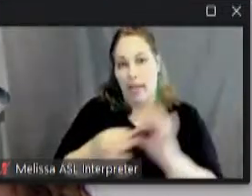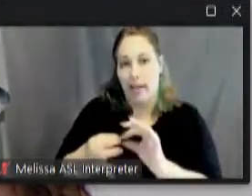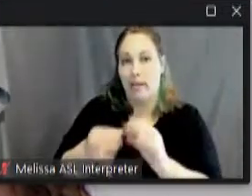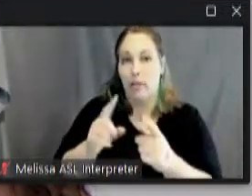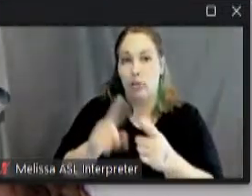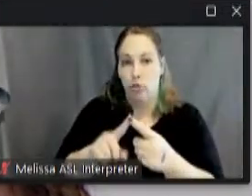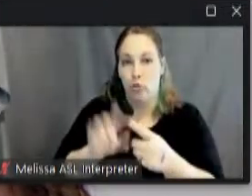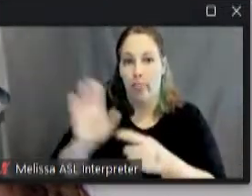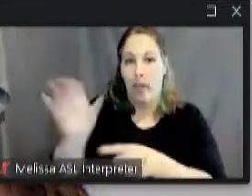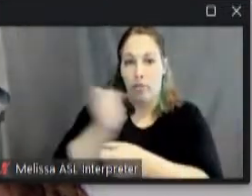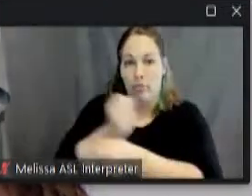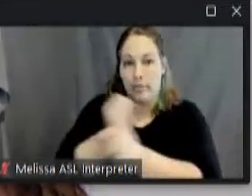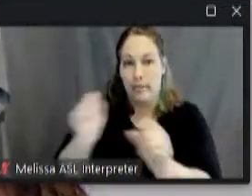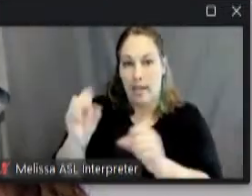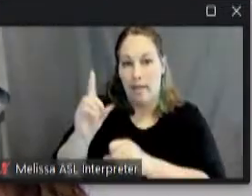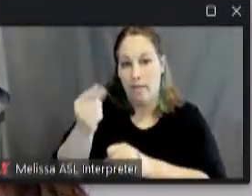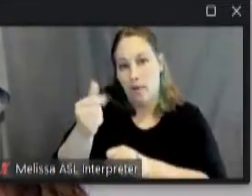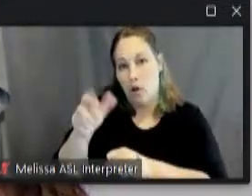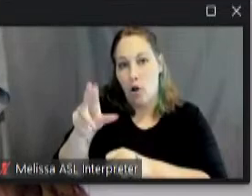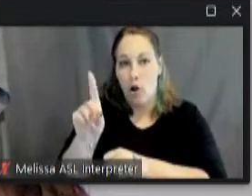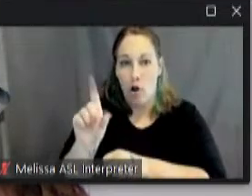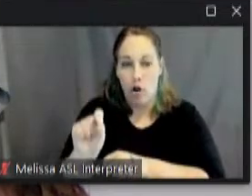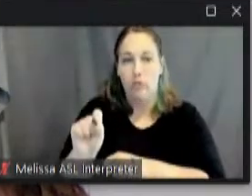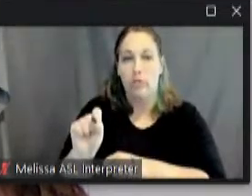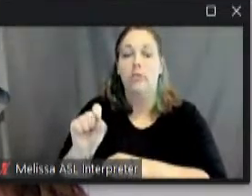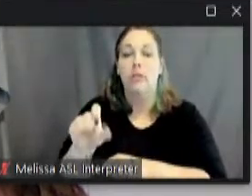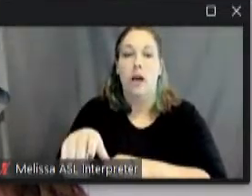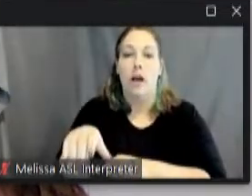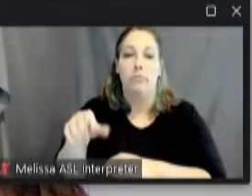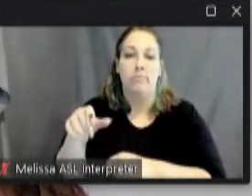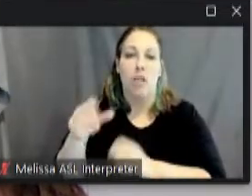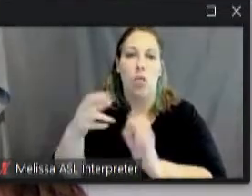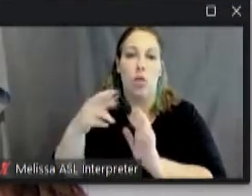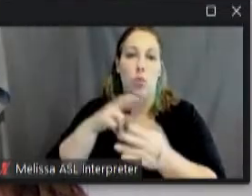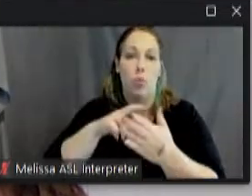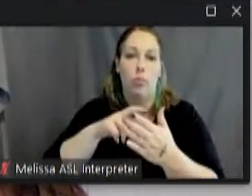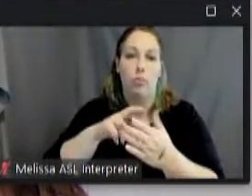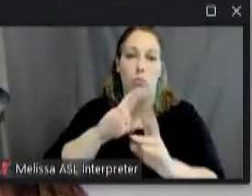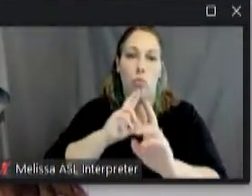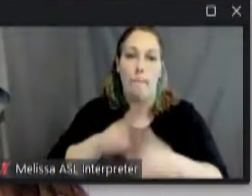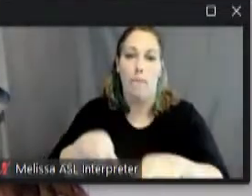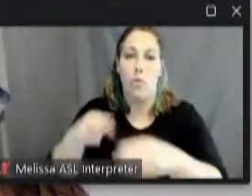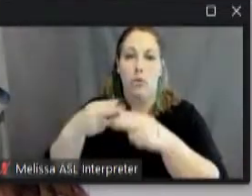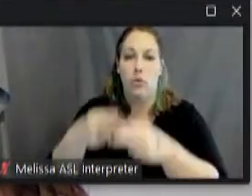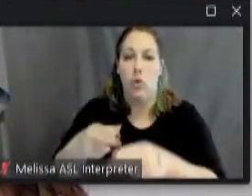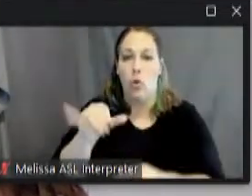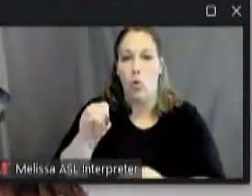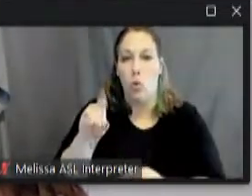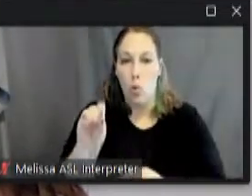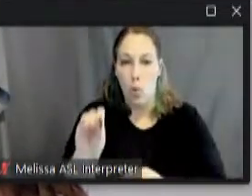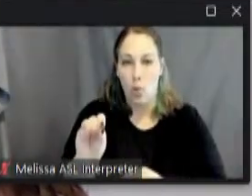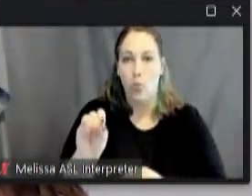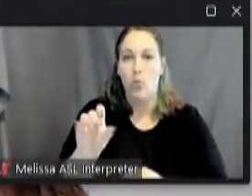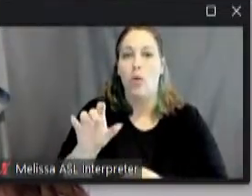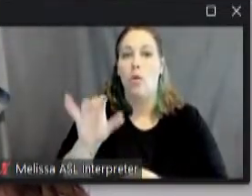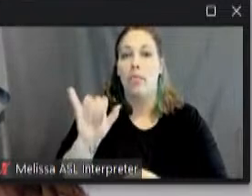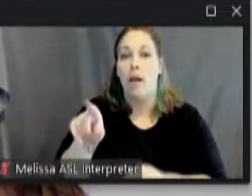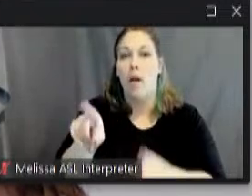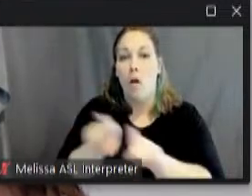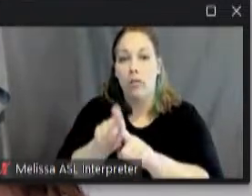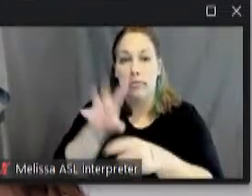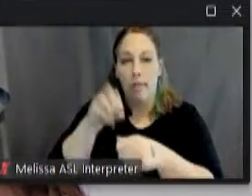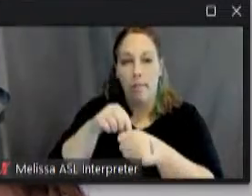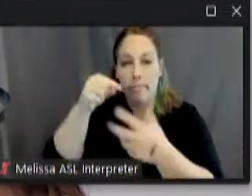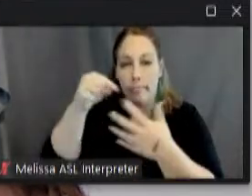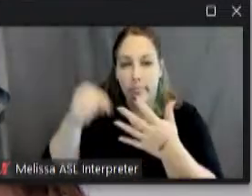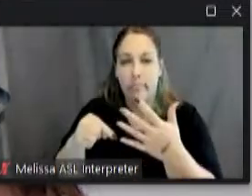a profesionales de la salud y autoridades de los centros de atención sanitaria, a operadores de justicia, al